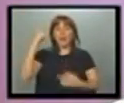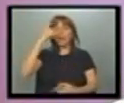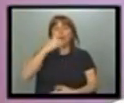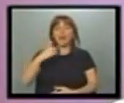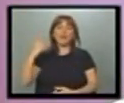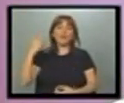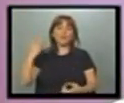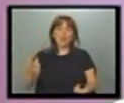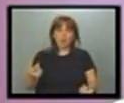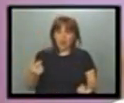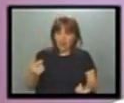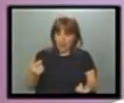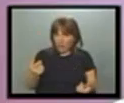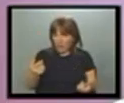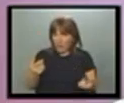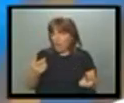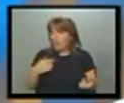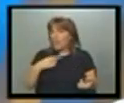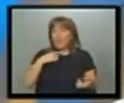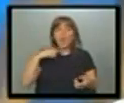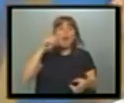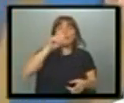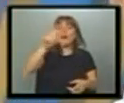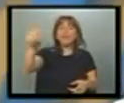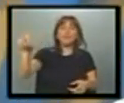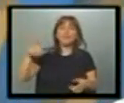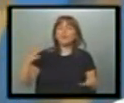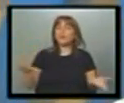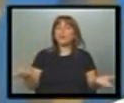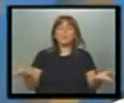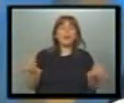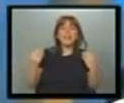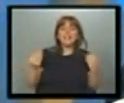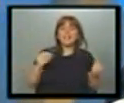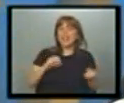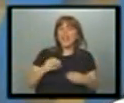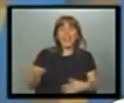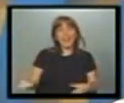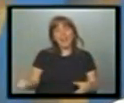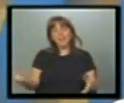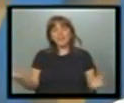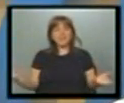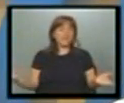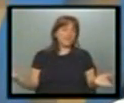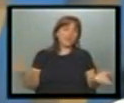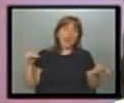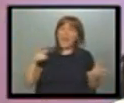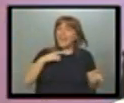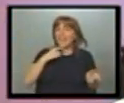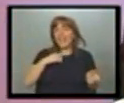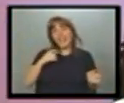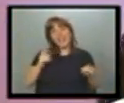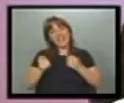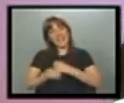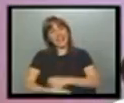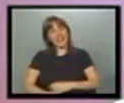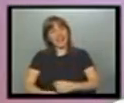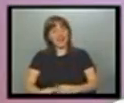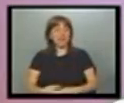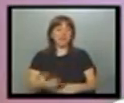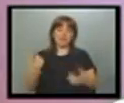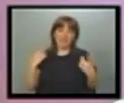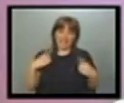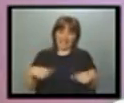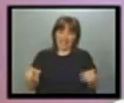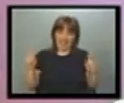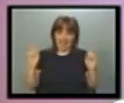probarle perfume a las clientas. Algo más entretenido. Eso puede ser parte del entretenimiento. Es raro el caso,